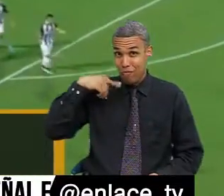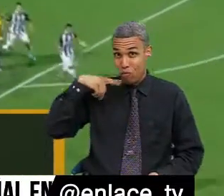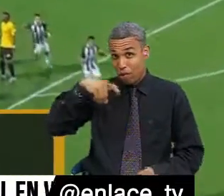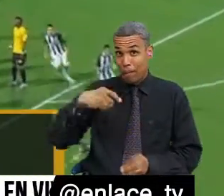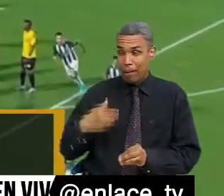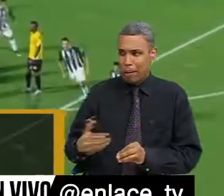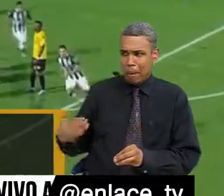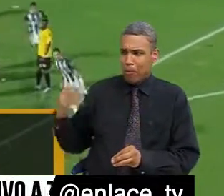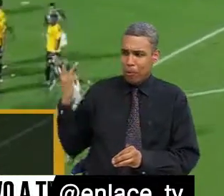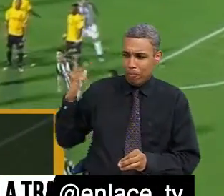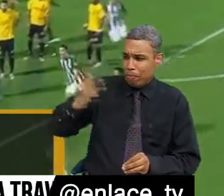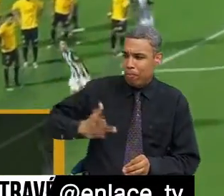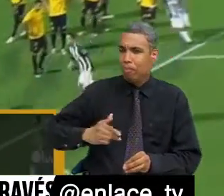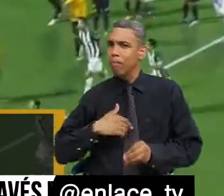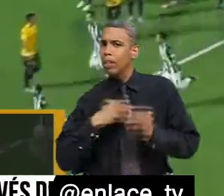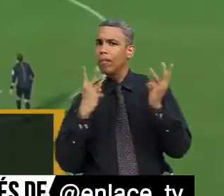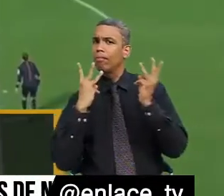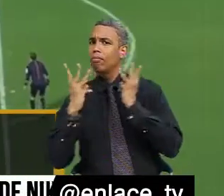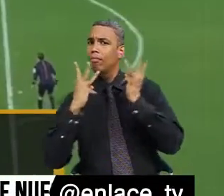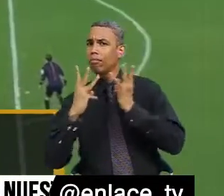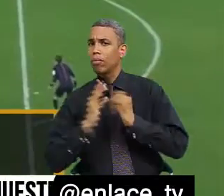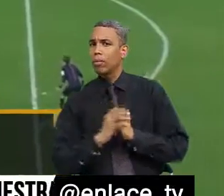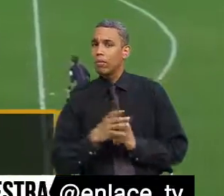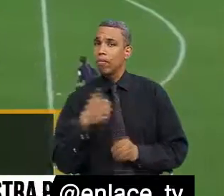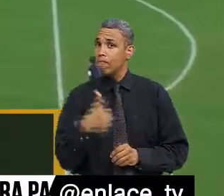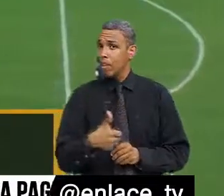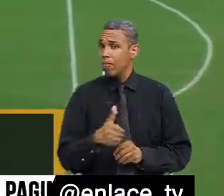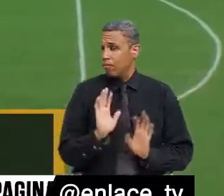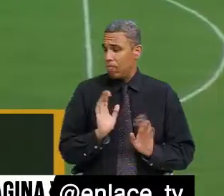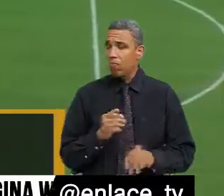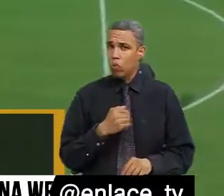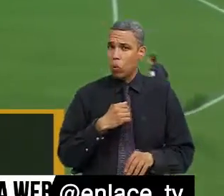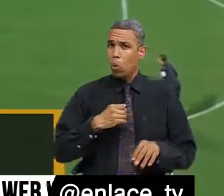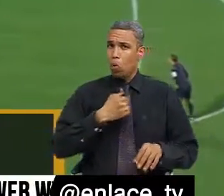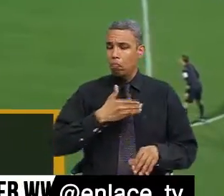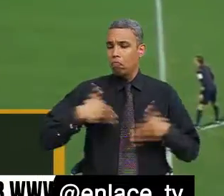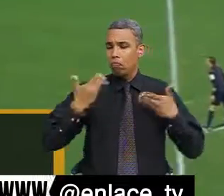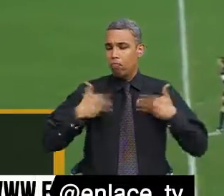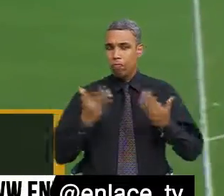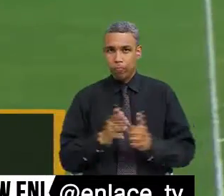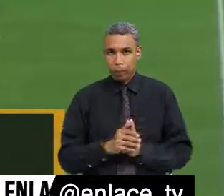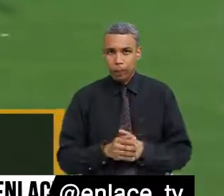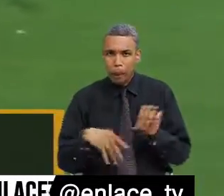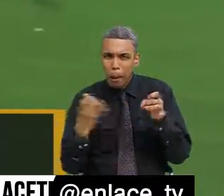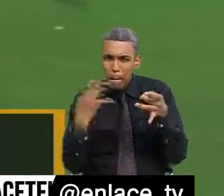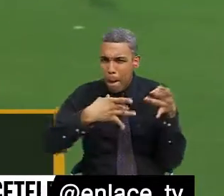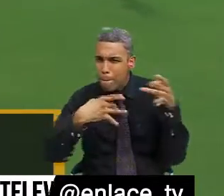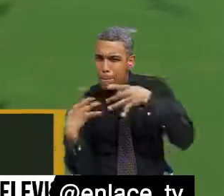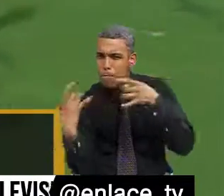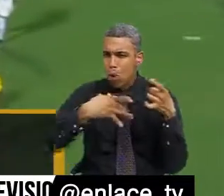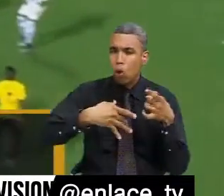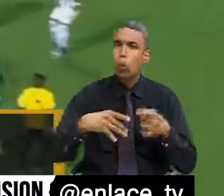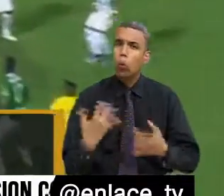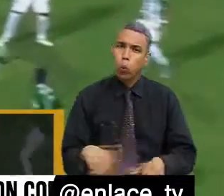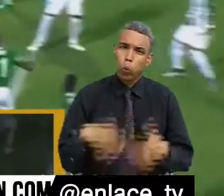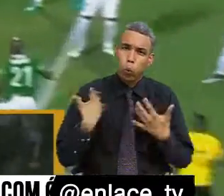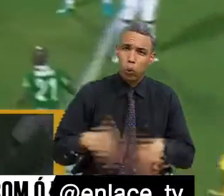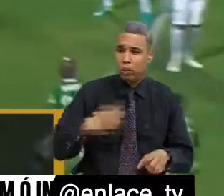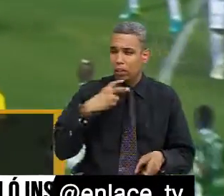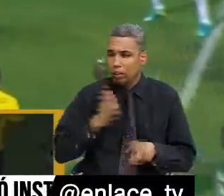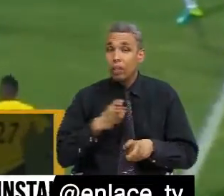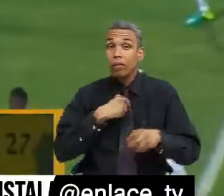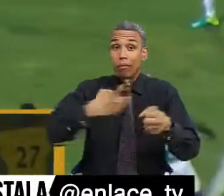empate merecido para los dos equipos, satisfechos 100%. Bien, muy bien, estuvo muy apretado, el equipo Alianza Petrolera